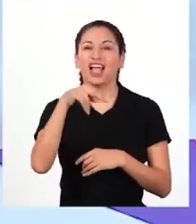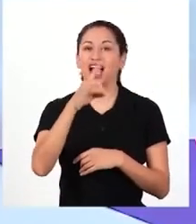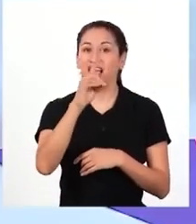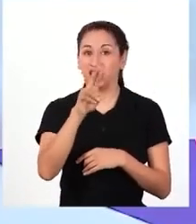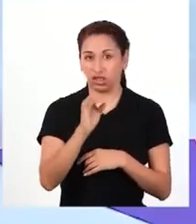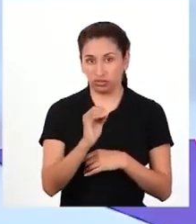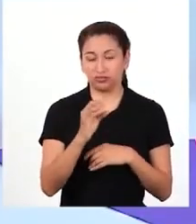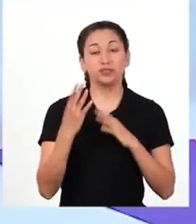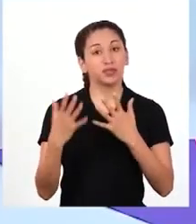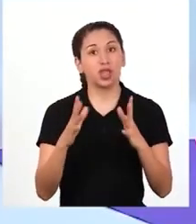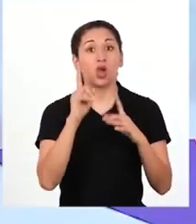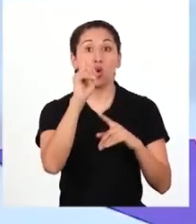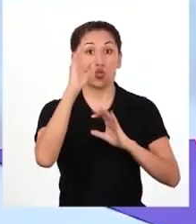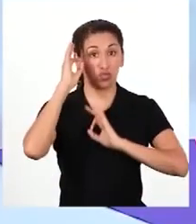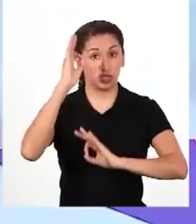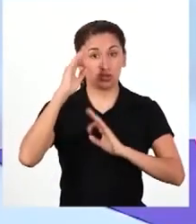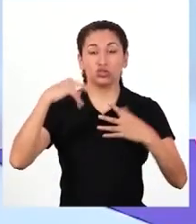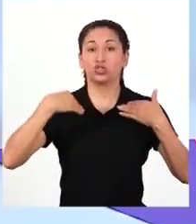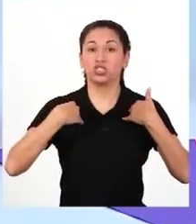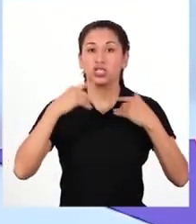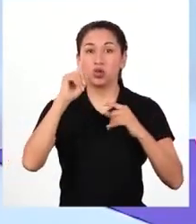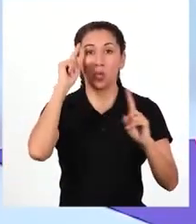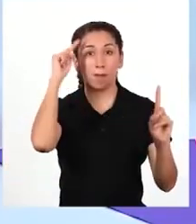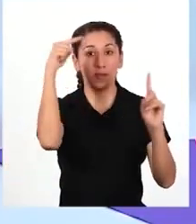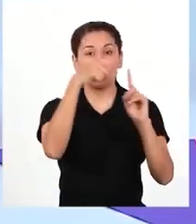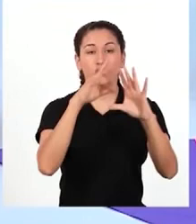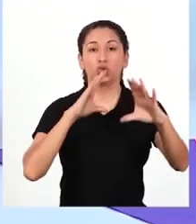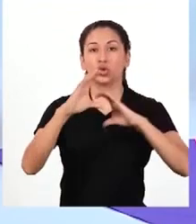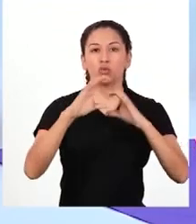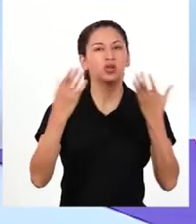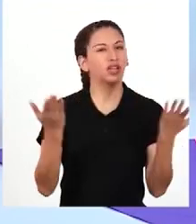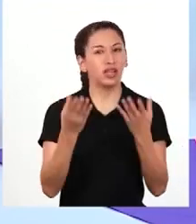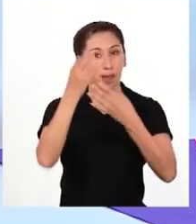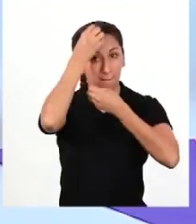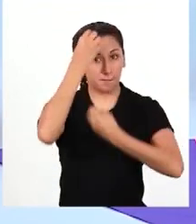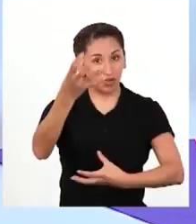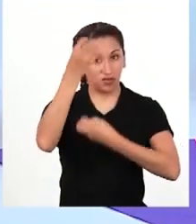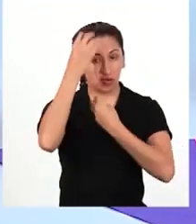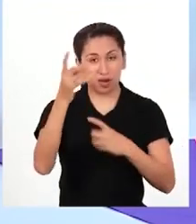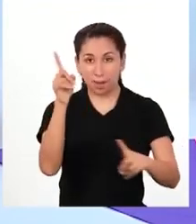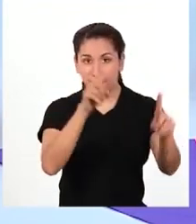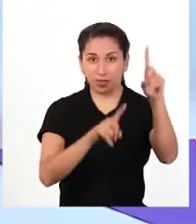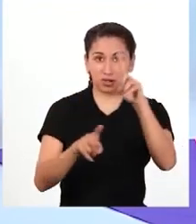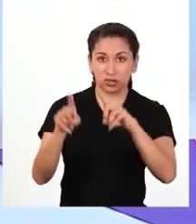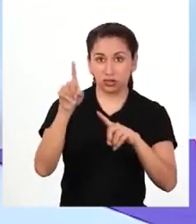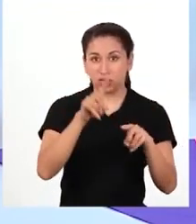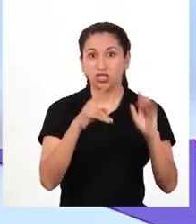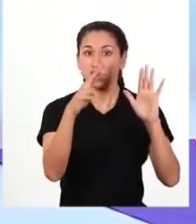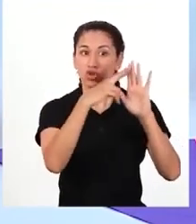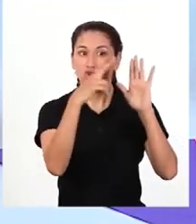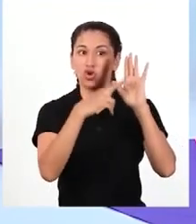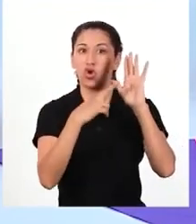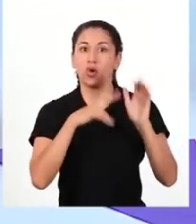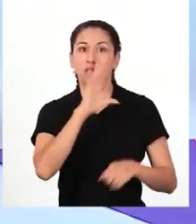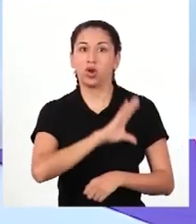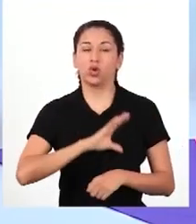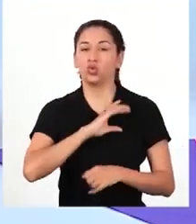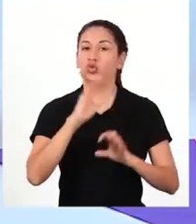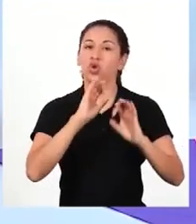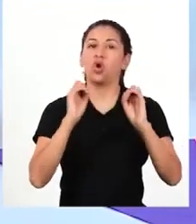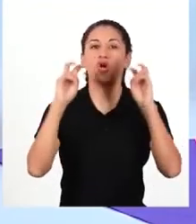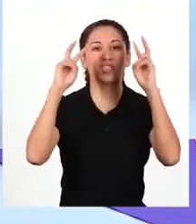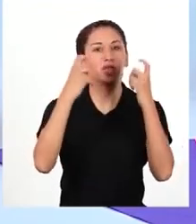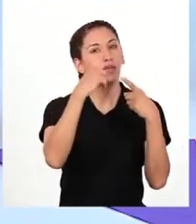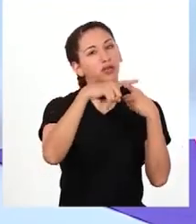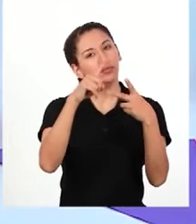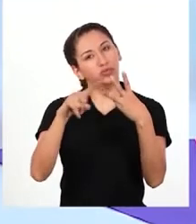Gracias, Alejandro. Entonces sabemos que un discurso tiene un propósito comunicativo: informar, persuadir, normar